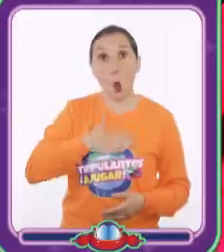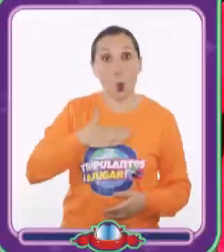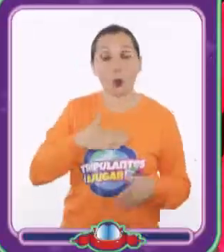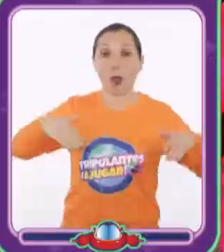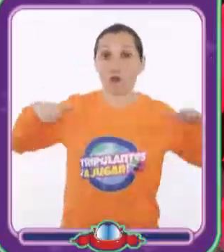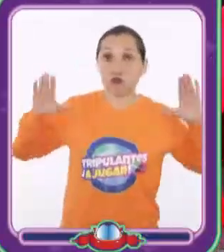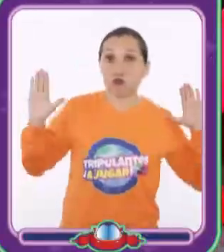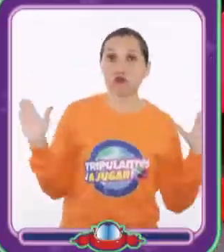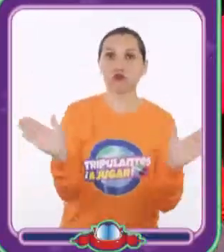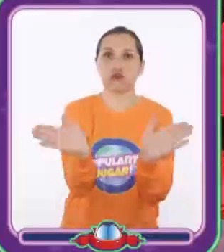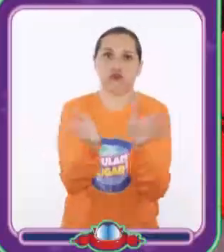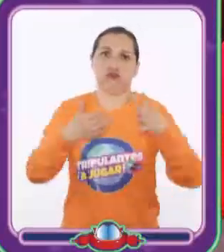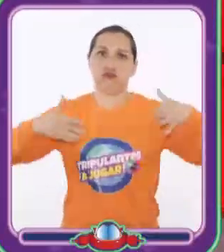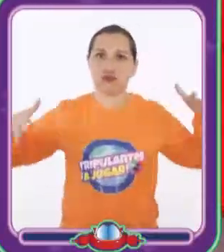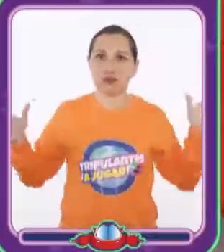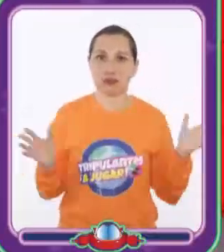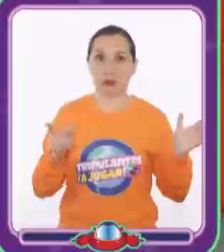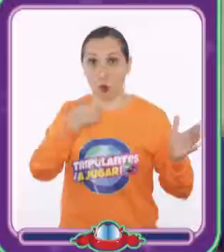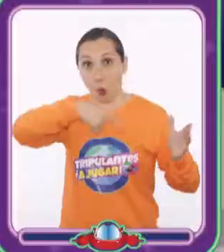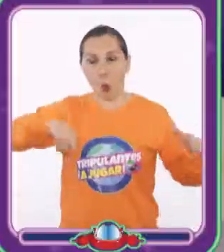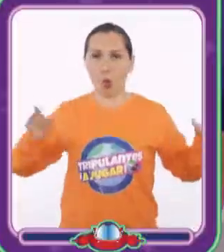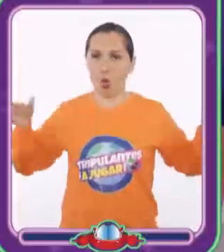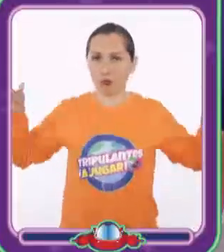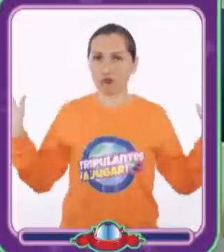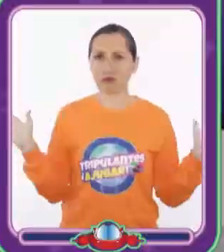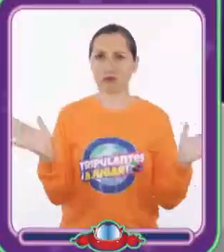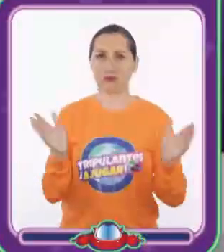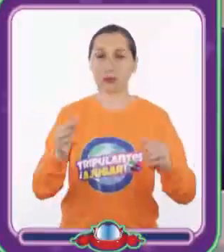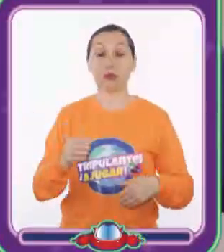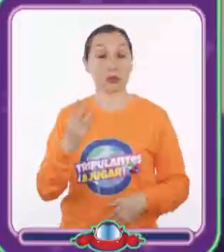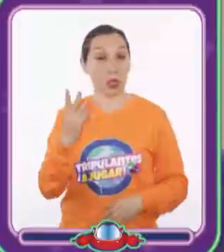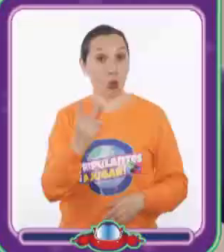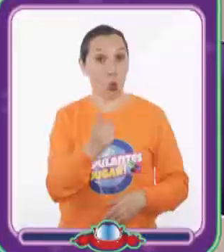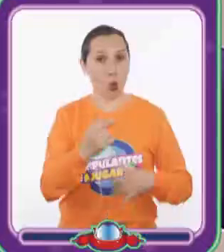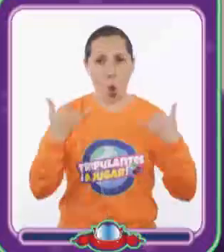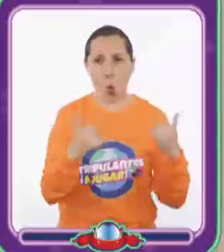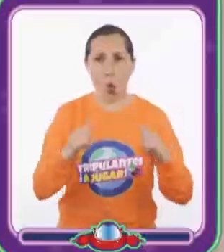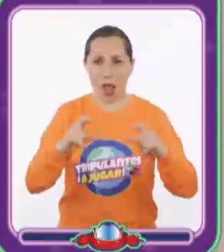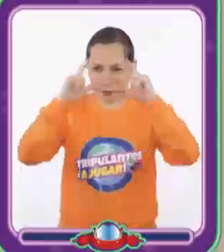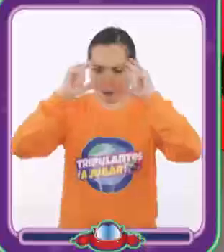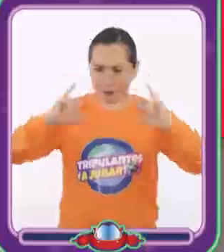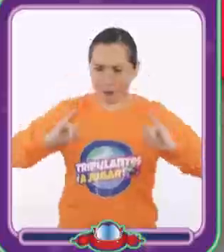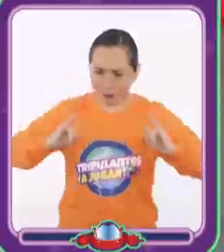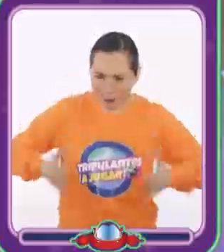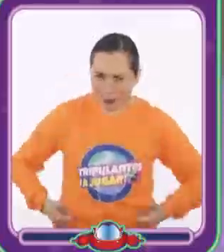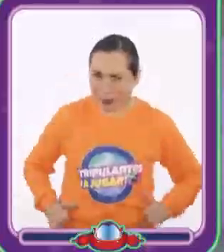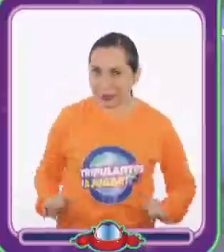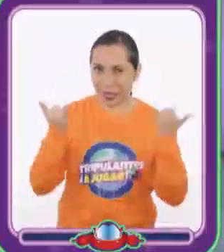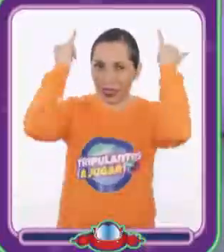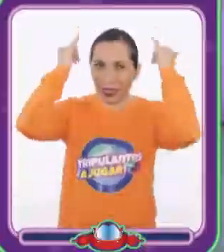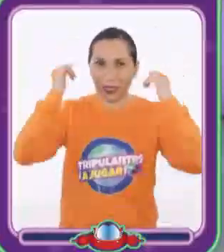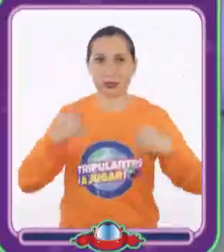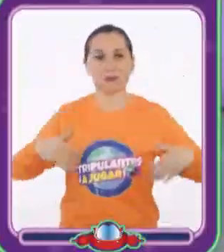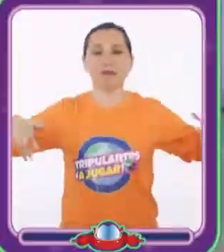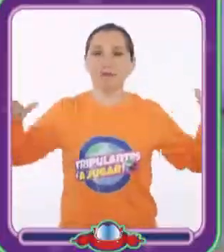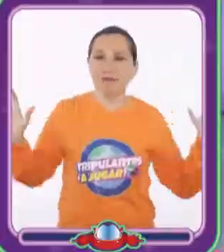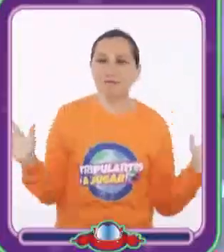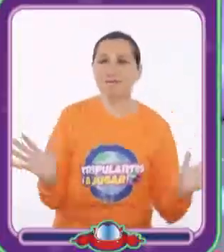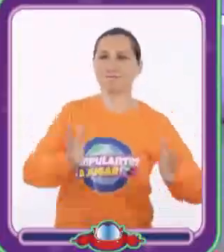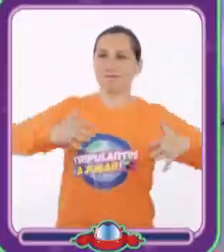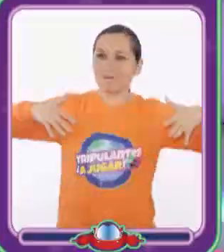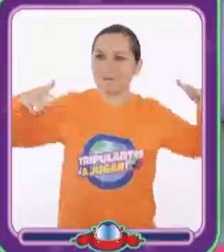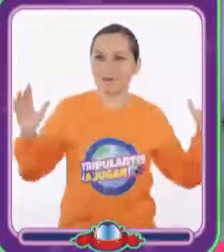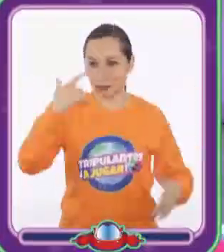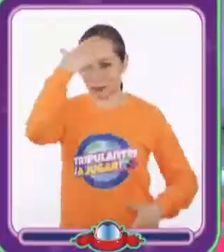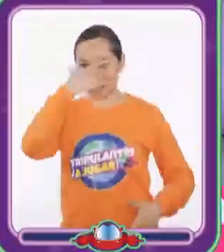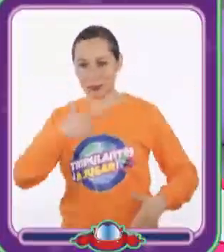Dairelis. Entonces, como la mariposa es nuestra amiga, nosotros vamos a abrir las alas. 3, 2, 1, tripulantes, a jugar. Soy una